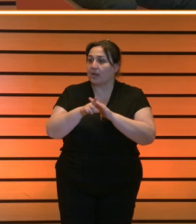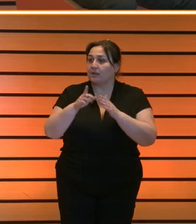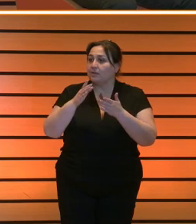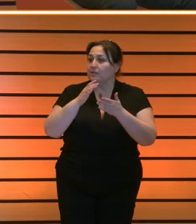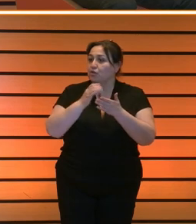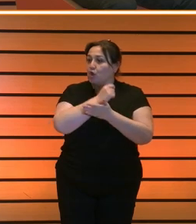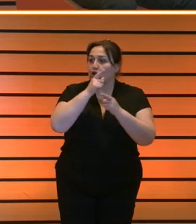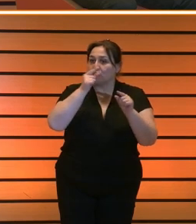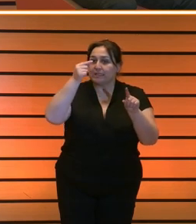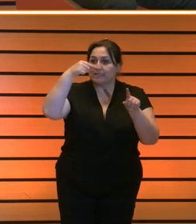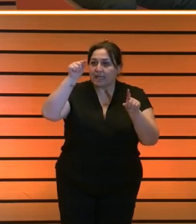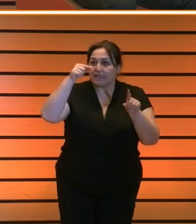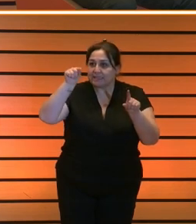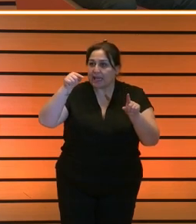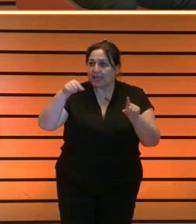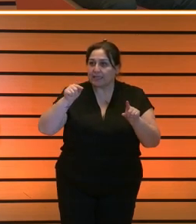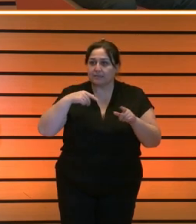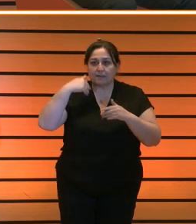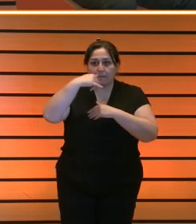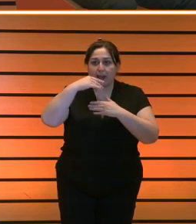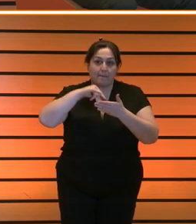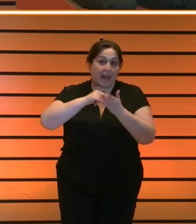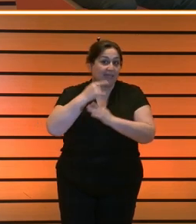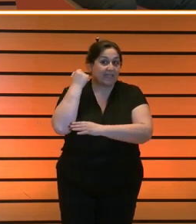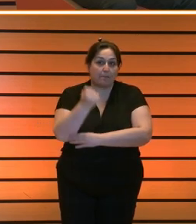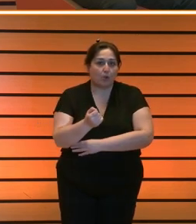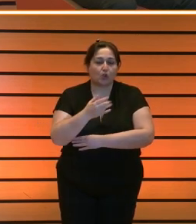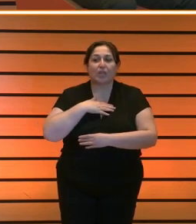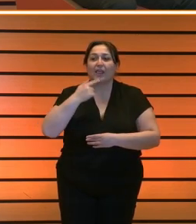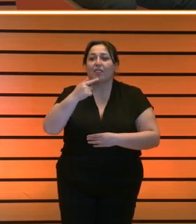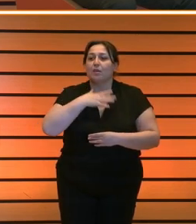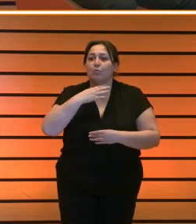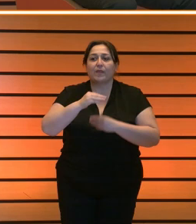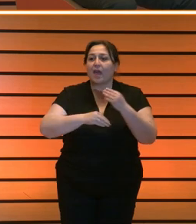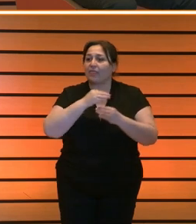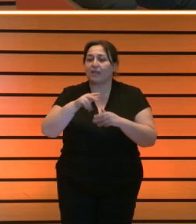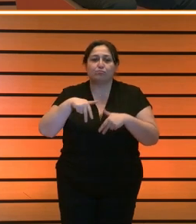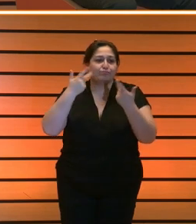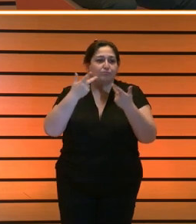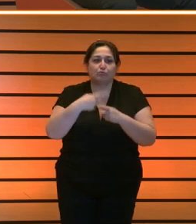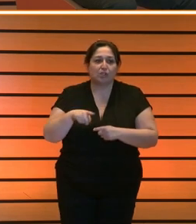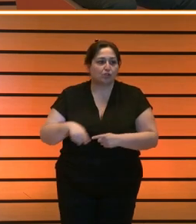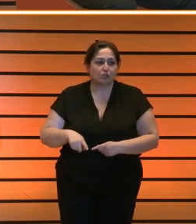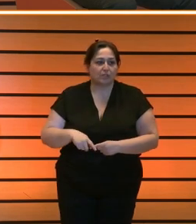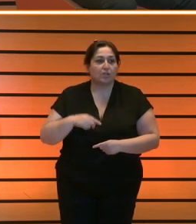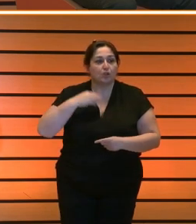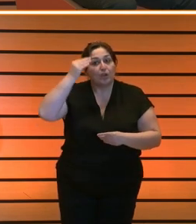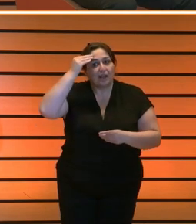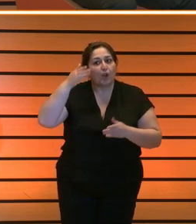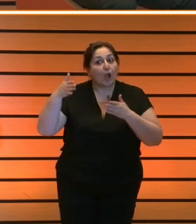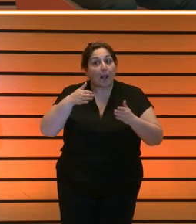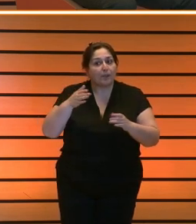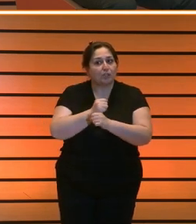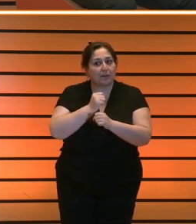checklist de la atención que se hagan los planes de apoyos o sea permiten hacer muchas cosas y yo creo que tiene que ir por ahí